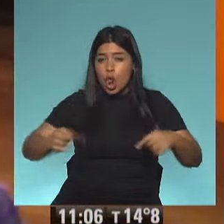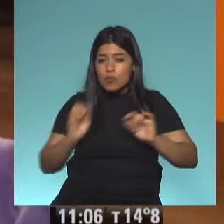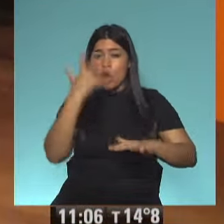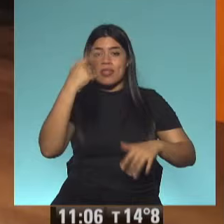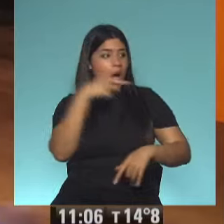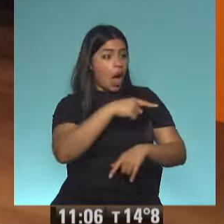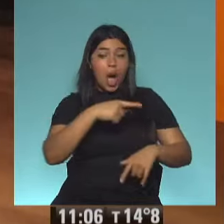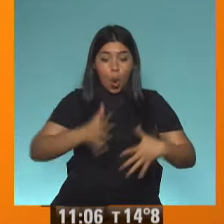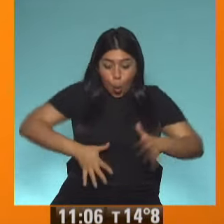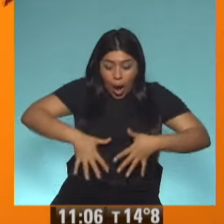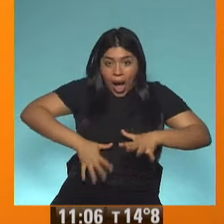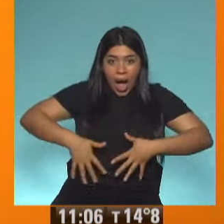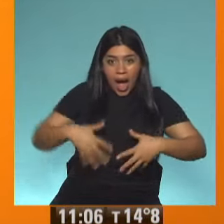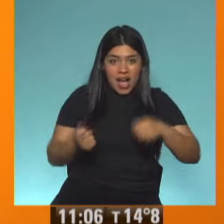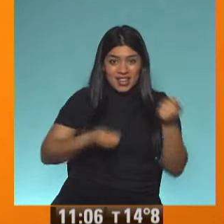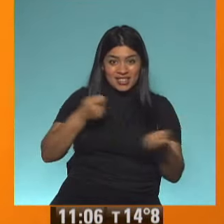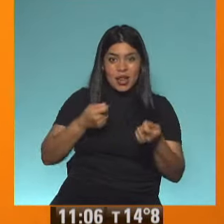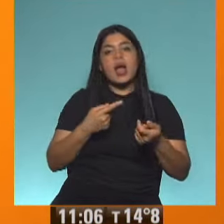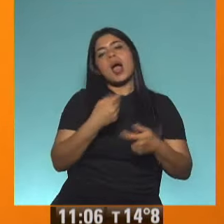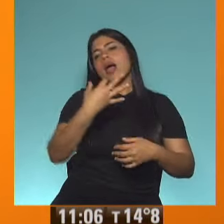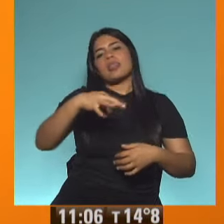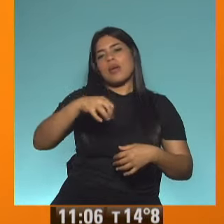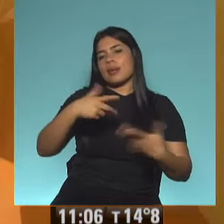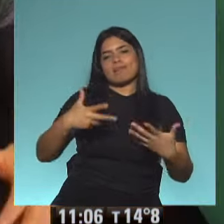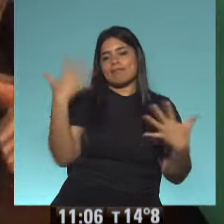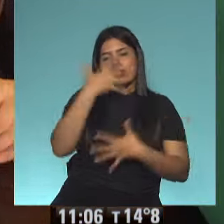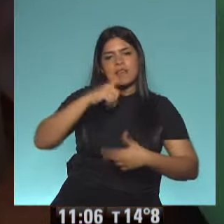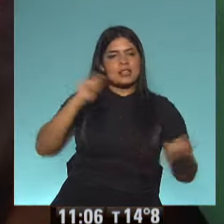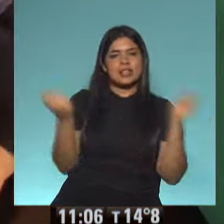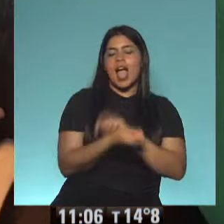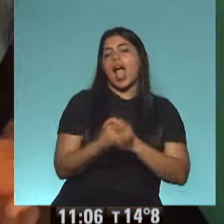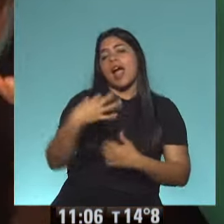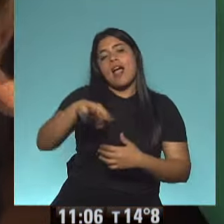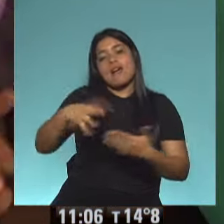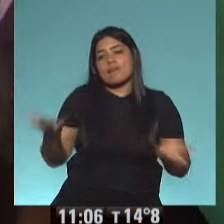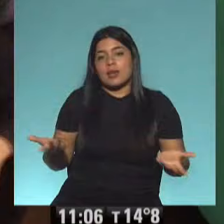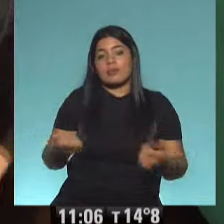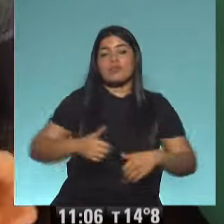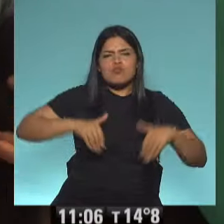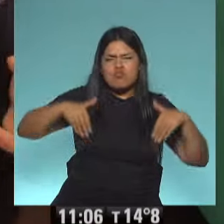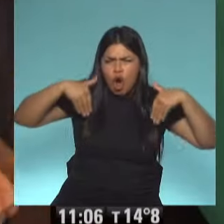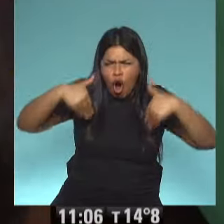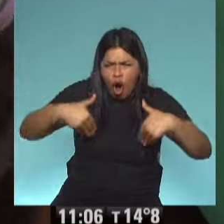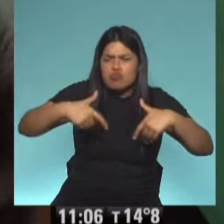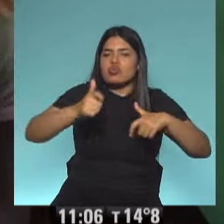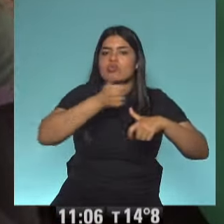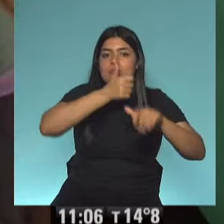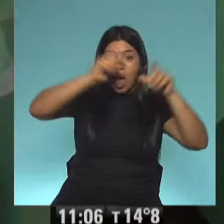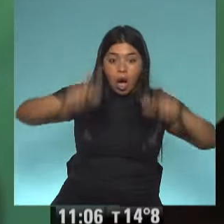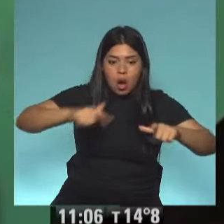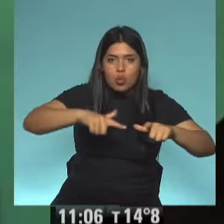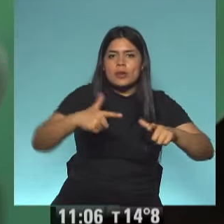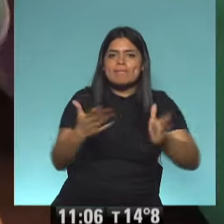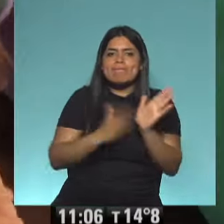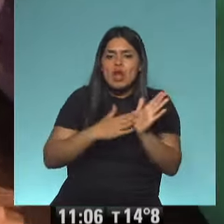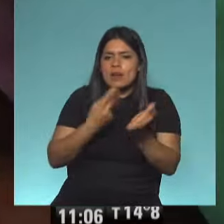carnaval, ese tiene que cambiarse de disfraz. El monstruo de la laguna intenta con algo más.